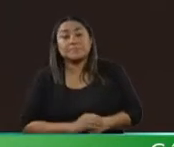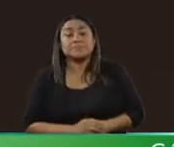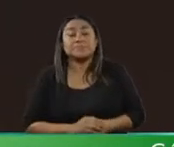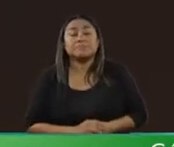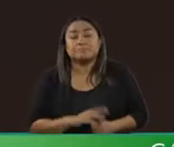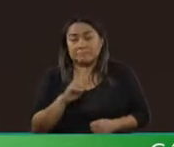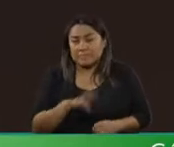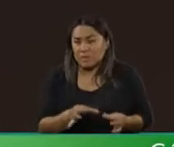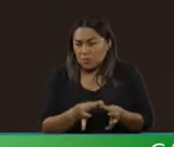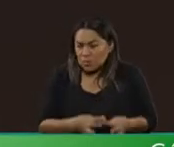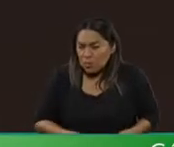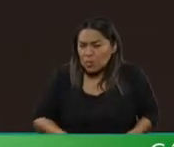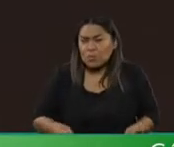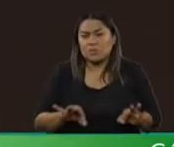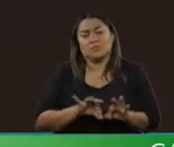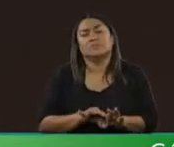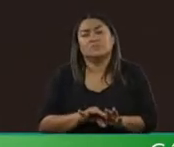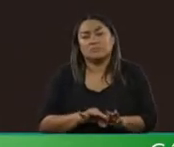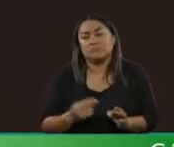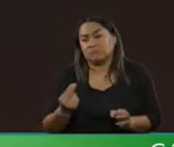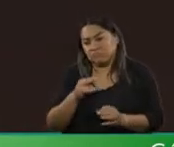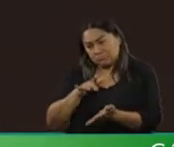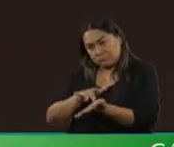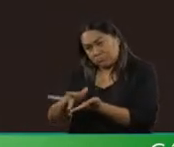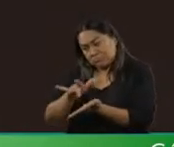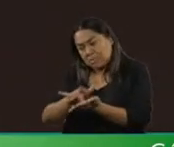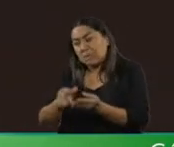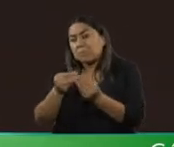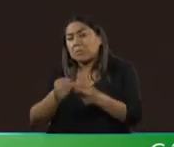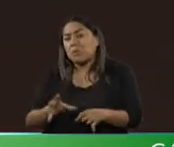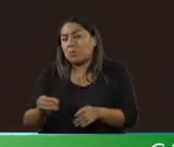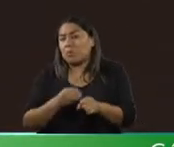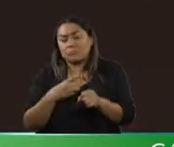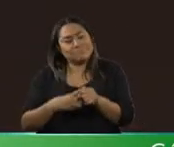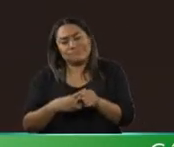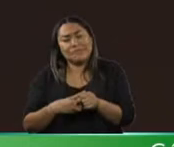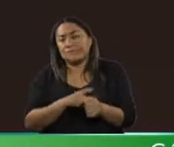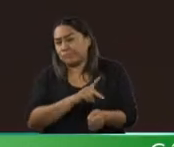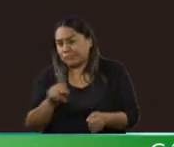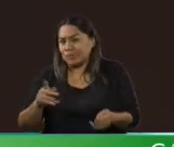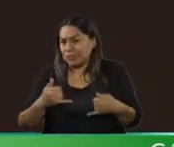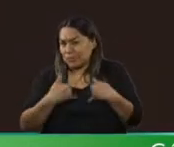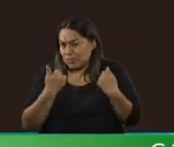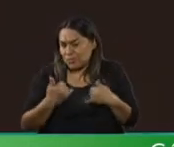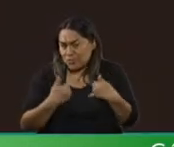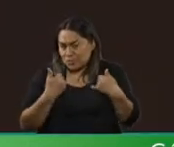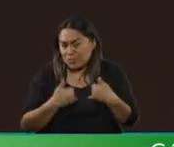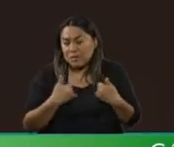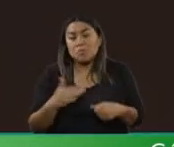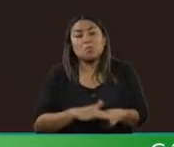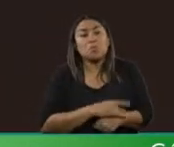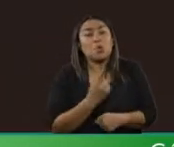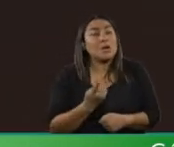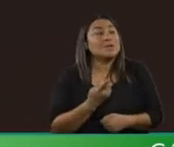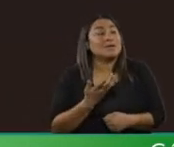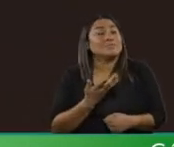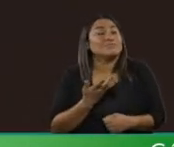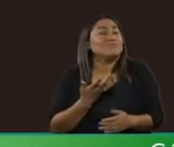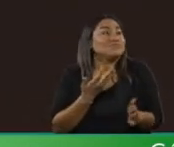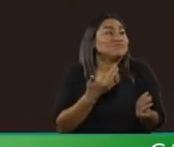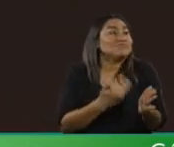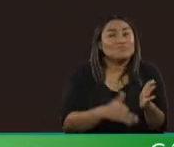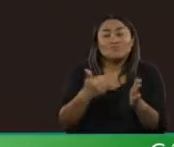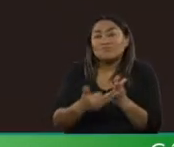es crucial enmendar la falta de oportunidades para las jóvenes y los jóvenes, pues la carencia de propuestas les